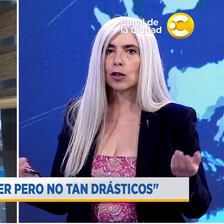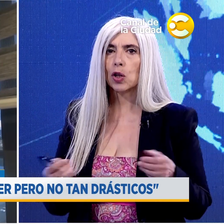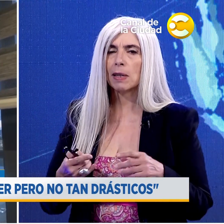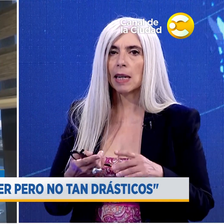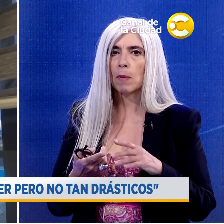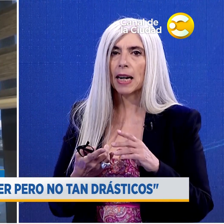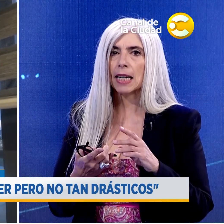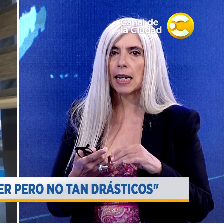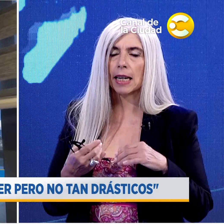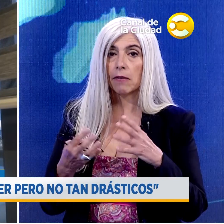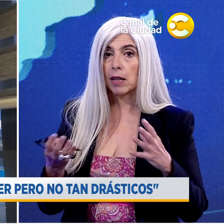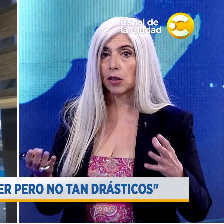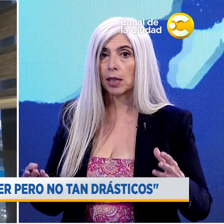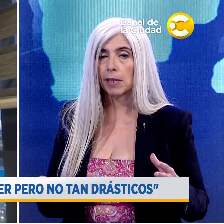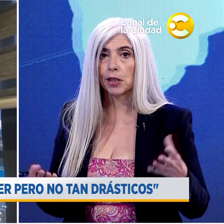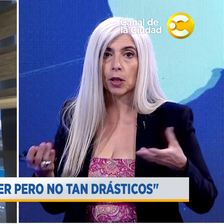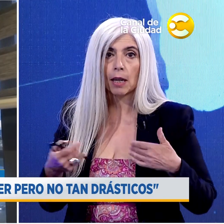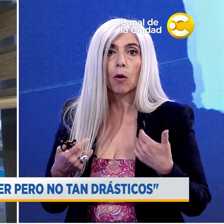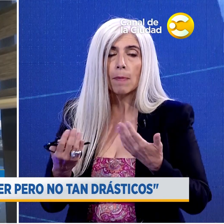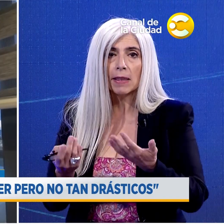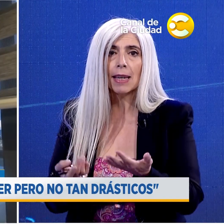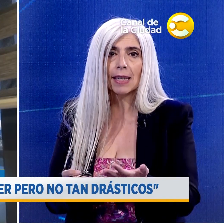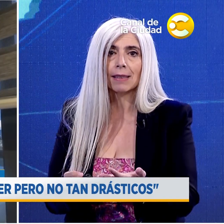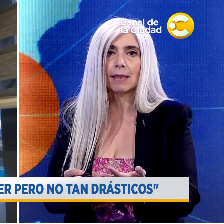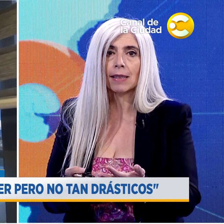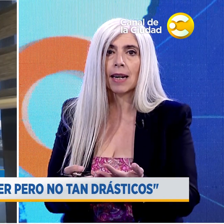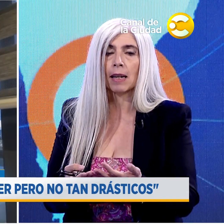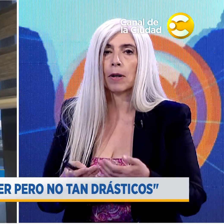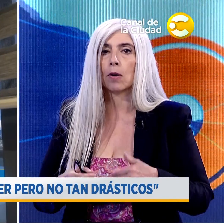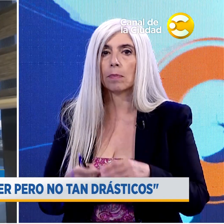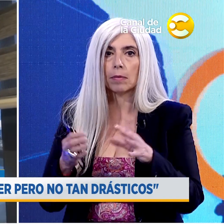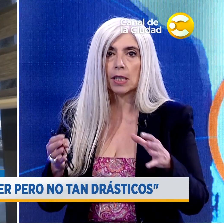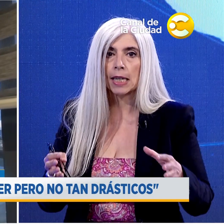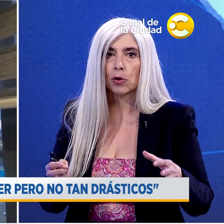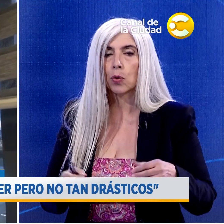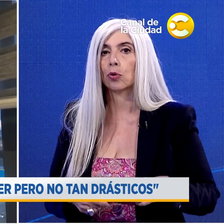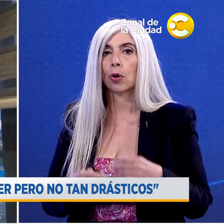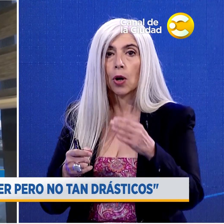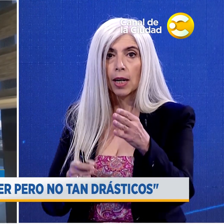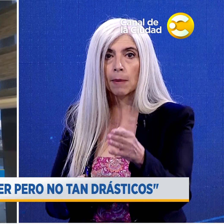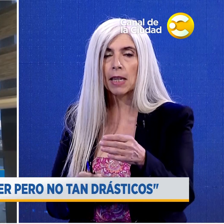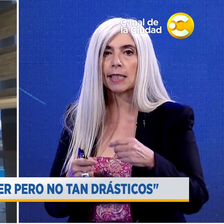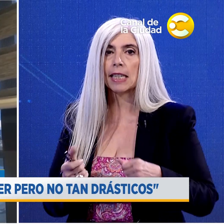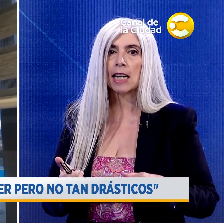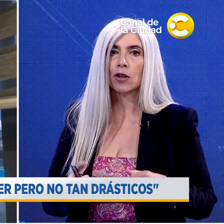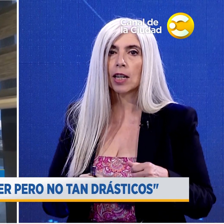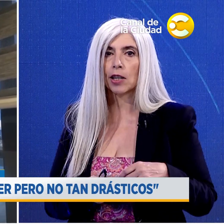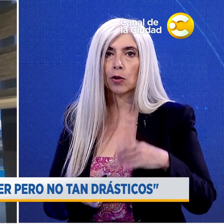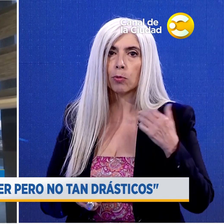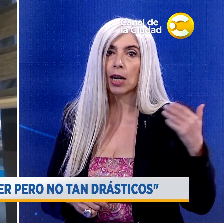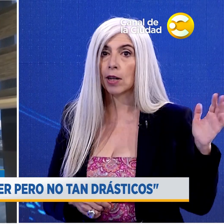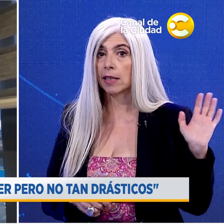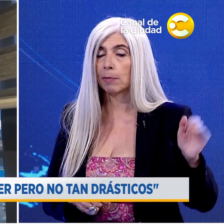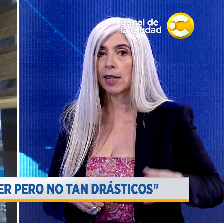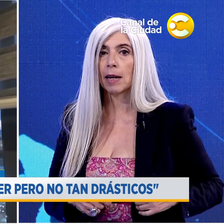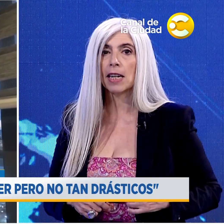Claro, nosotros pensamos pagar la tarifa de los servicios, que obviamente hay que sincerar, pero llega todo junto. La medicina, el colegio, el